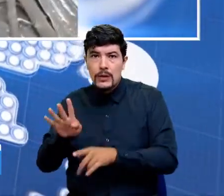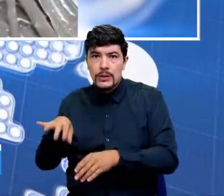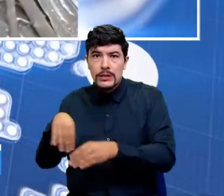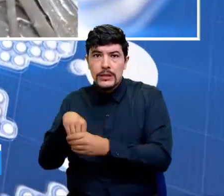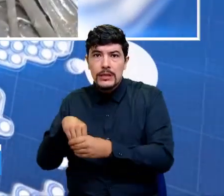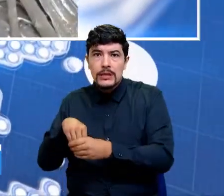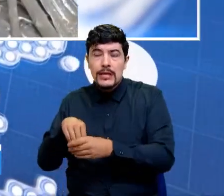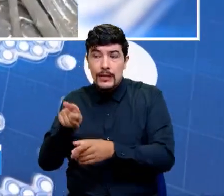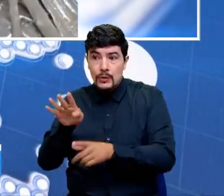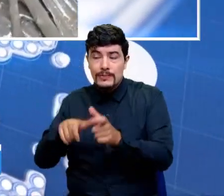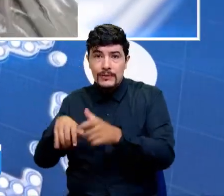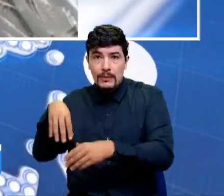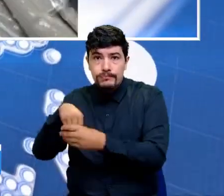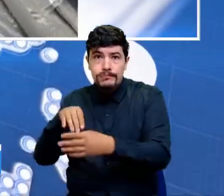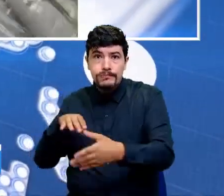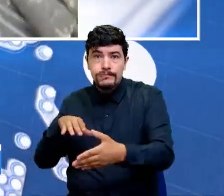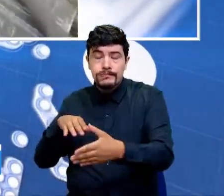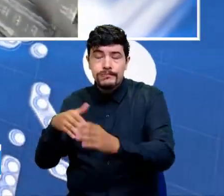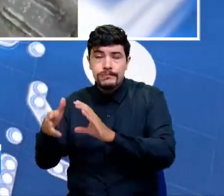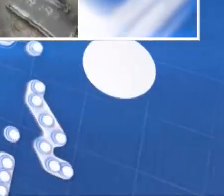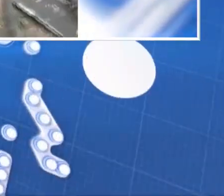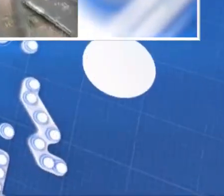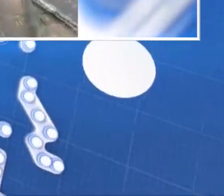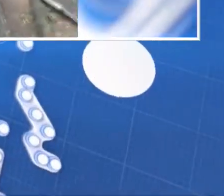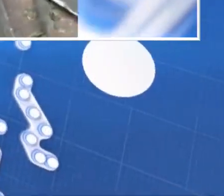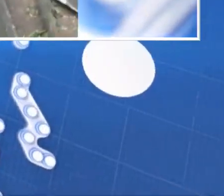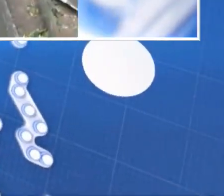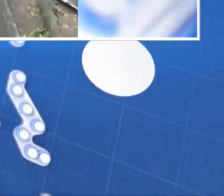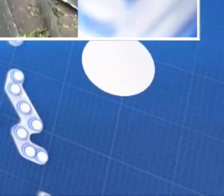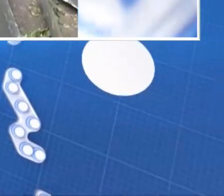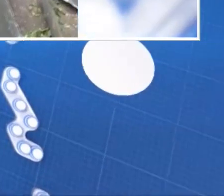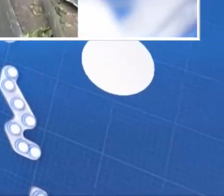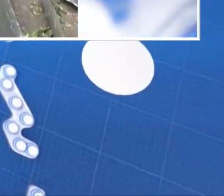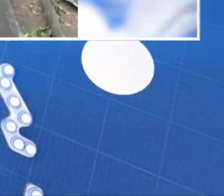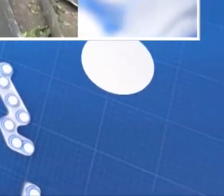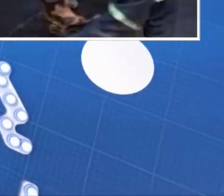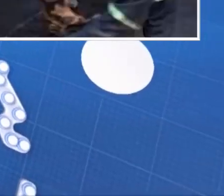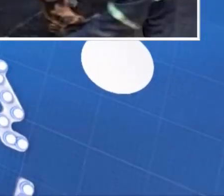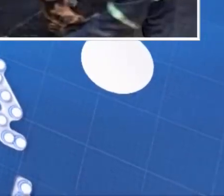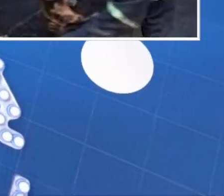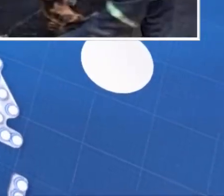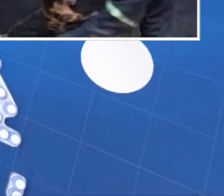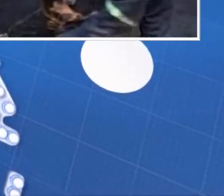buenas noticias. Esa es toda la información por el momento. Para Oriente Noticias, Daniela Marmolejo.